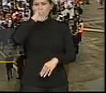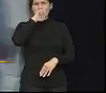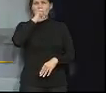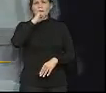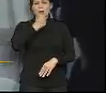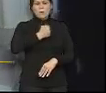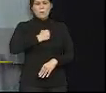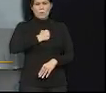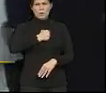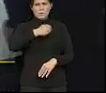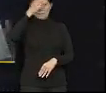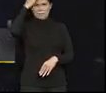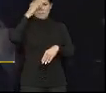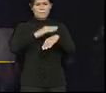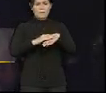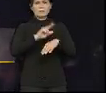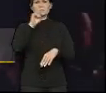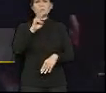en mayo del año